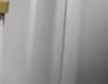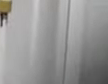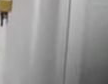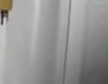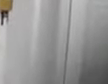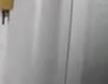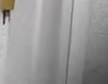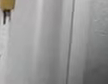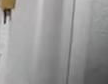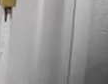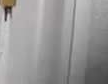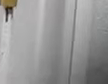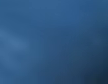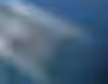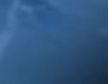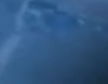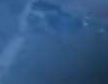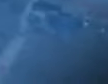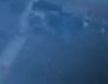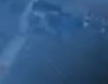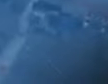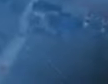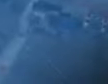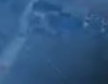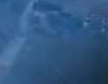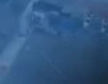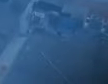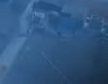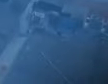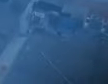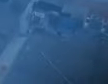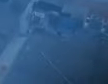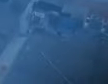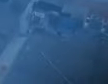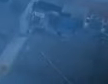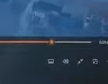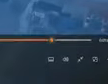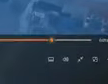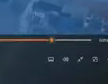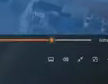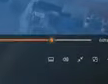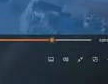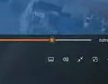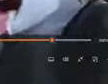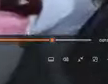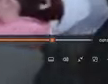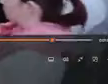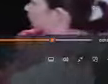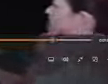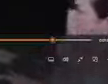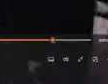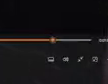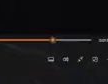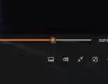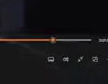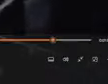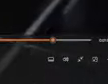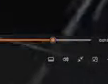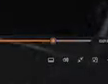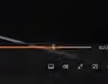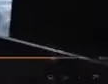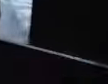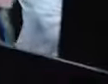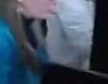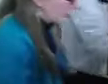intervención continua de recaídas. Gestión de los programas de alto impacto, alto costo. La cuenta de alto costo